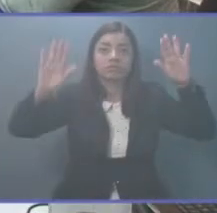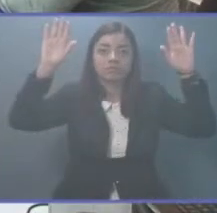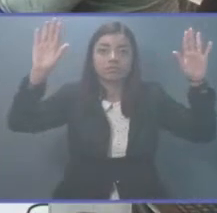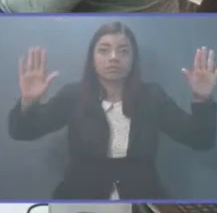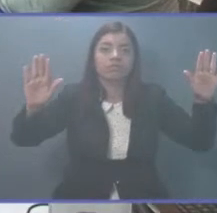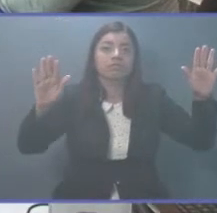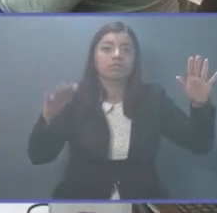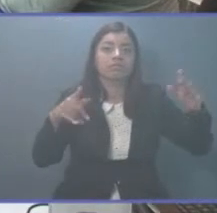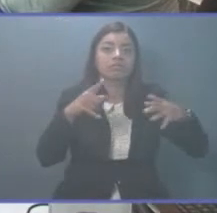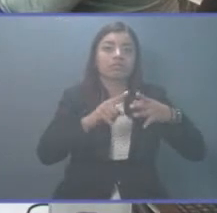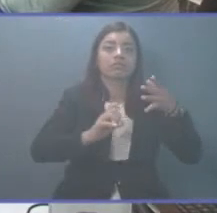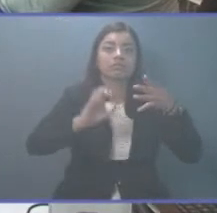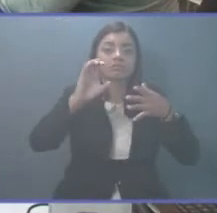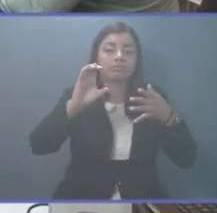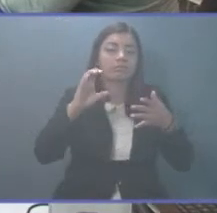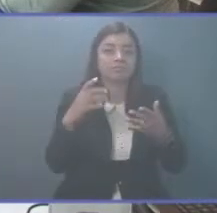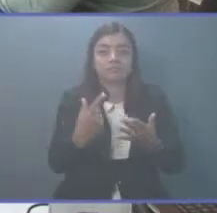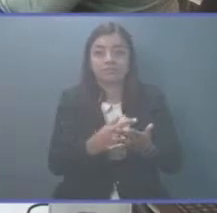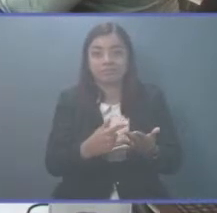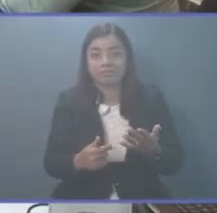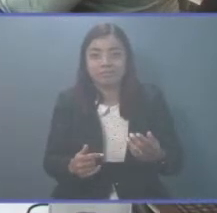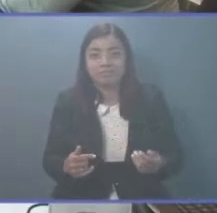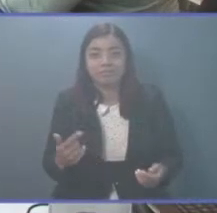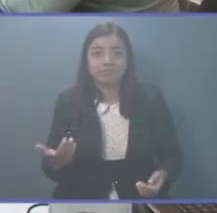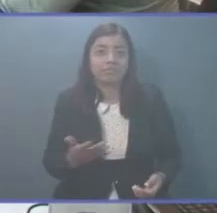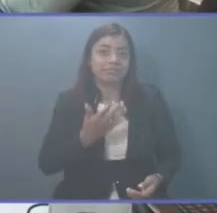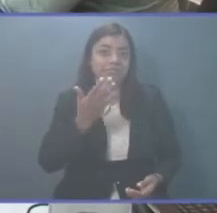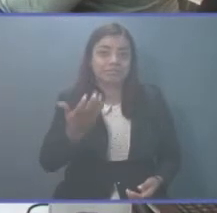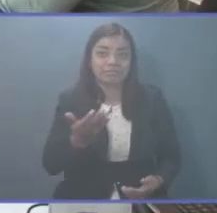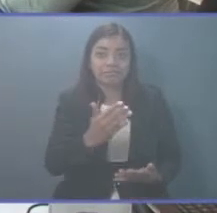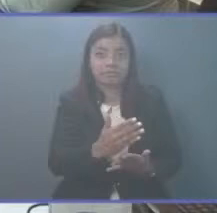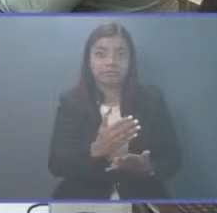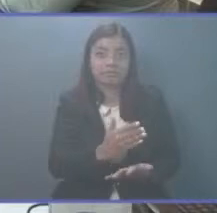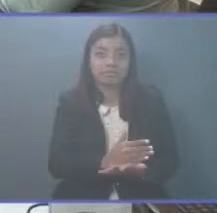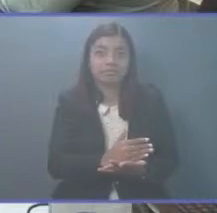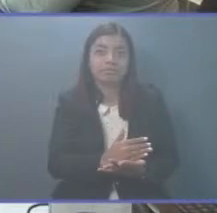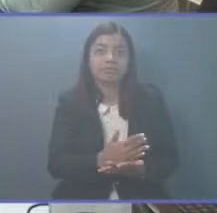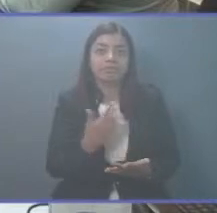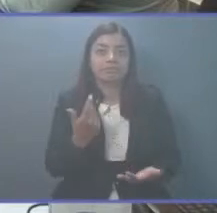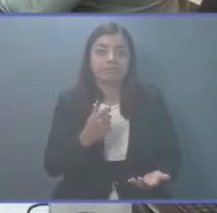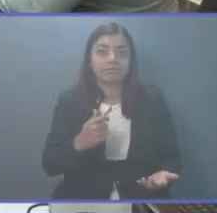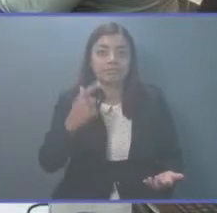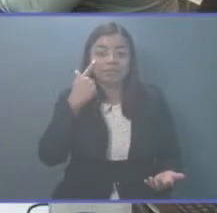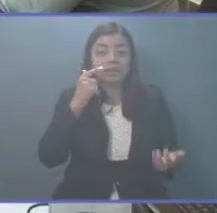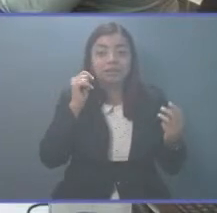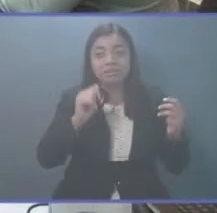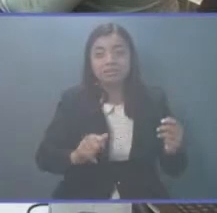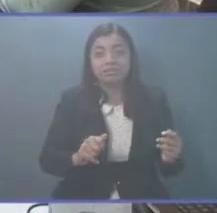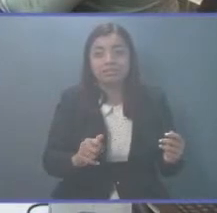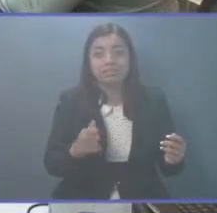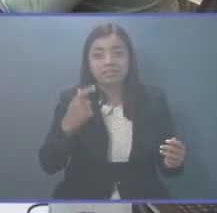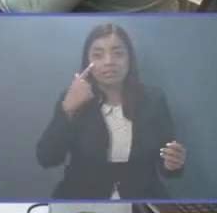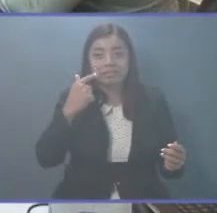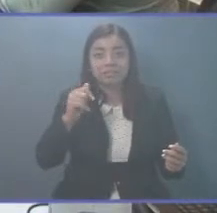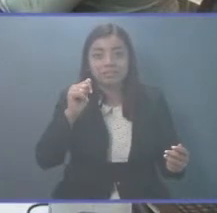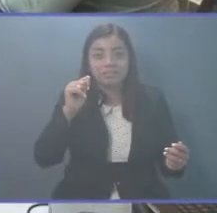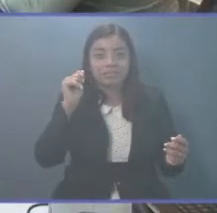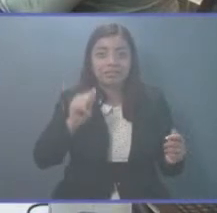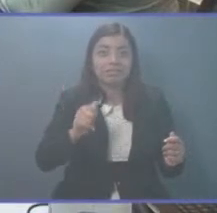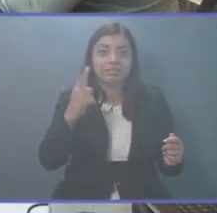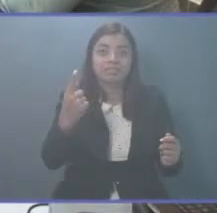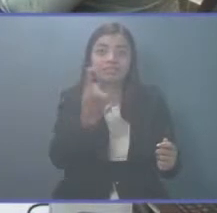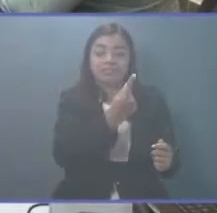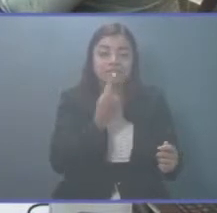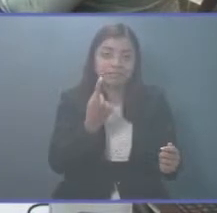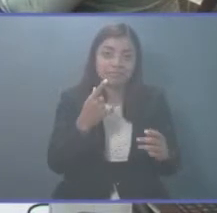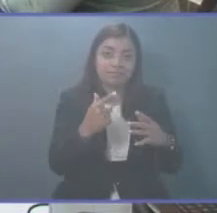pues aquí no podemos decir de que vamos a establecer, por ejemplo, a la persona en